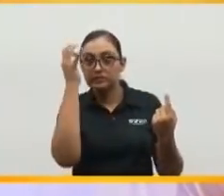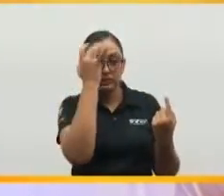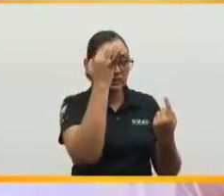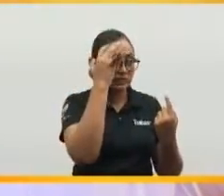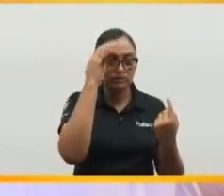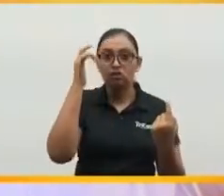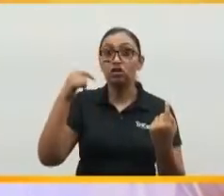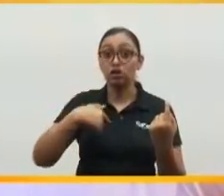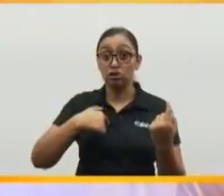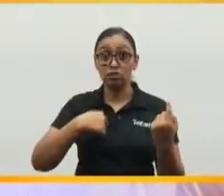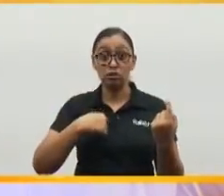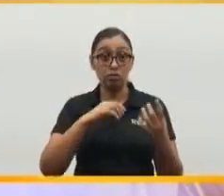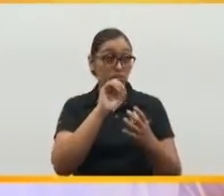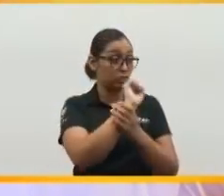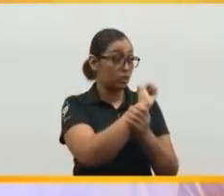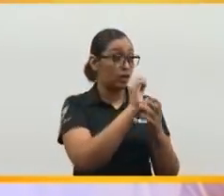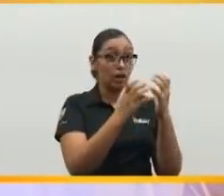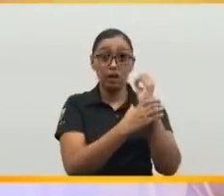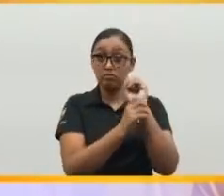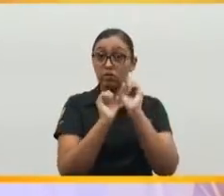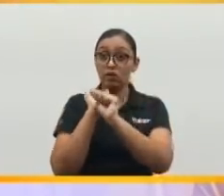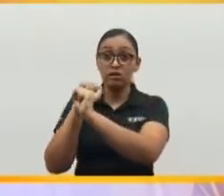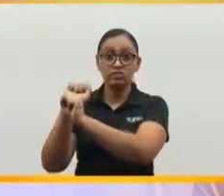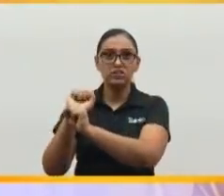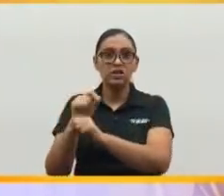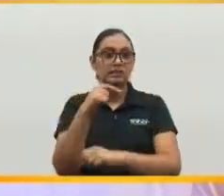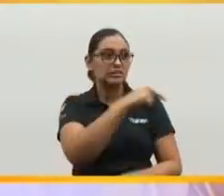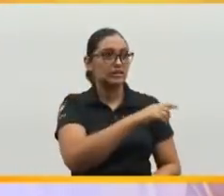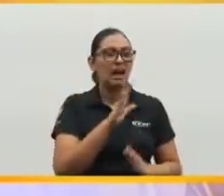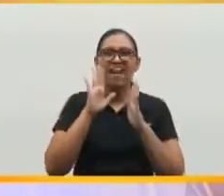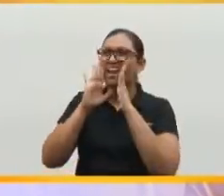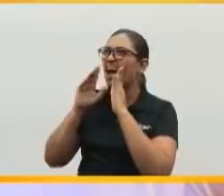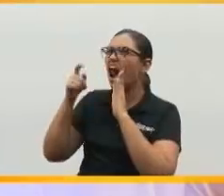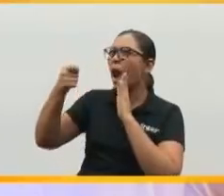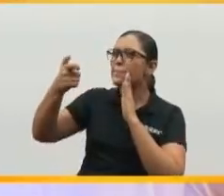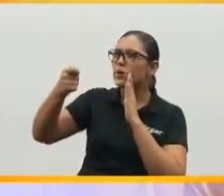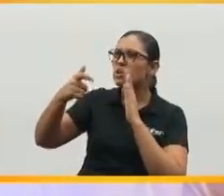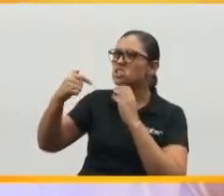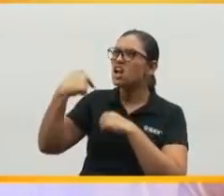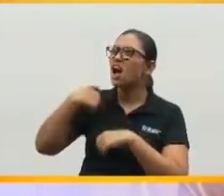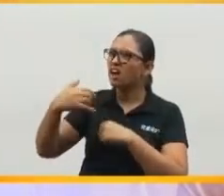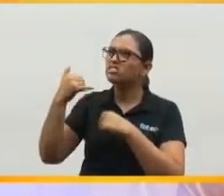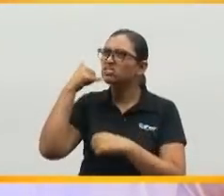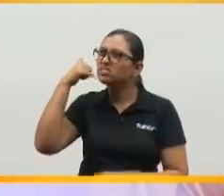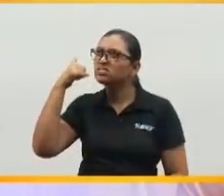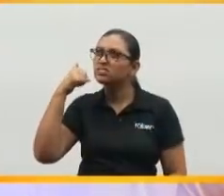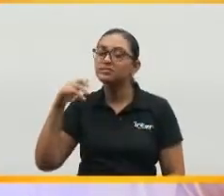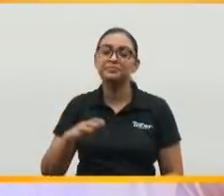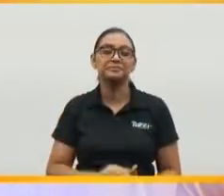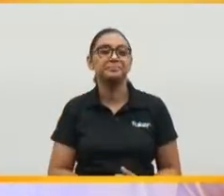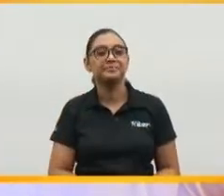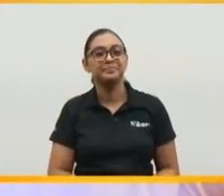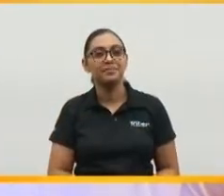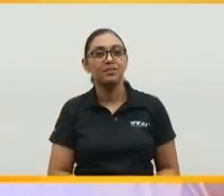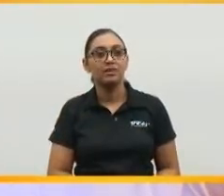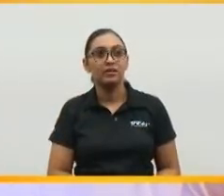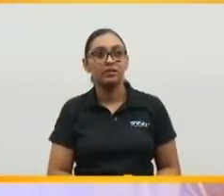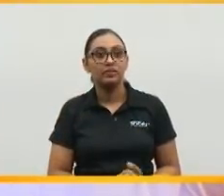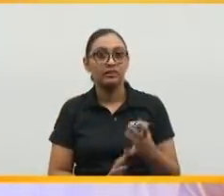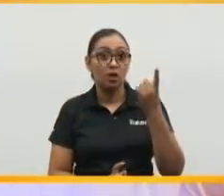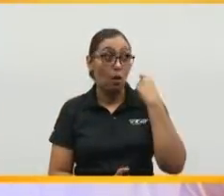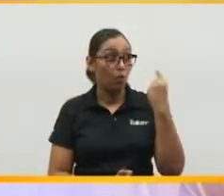portón. Y me gritaba y me decía, a la policía le voy a hablar, hijo de tal por cual, me decía. Y dejó de